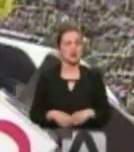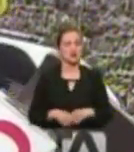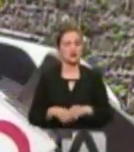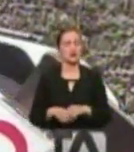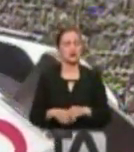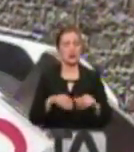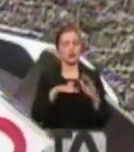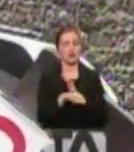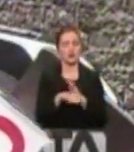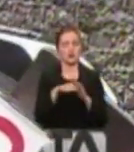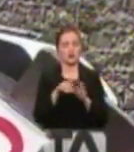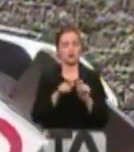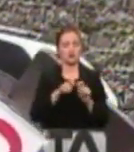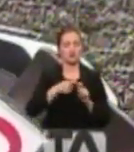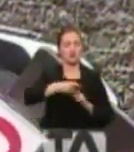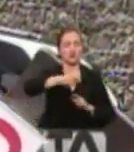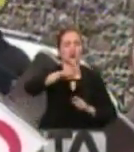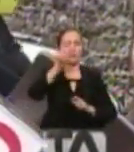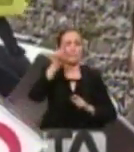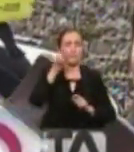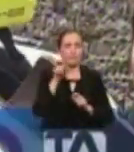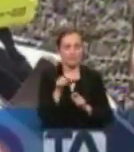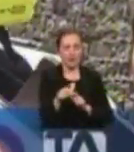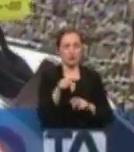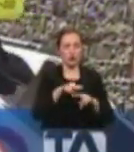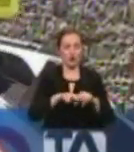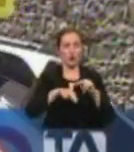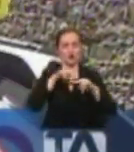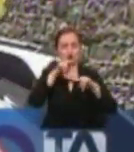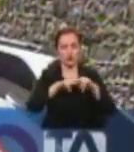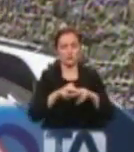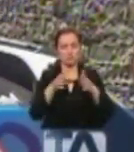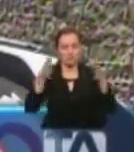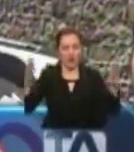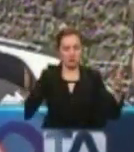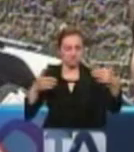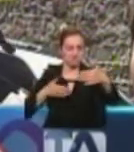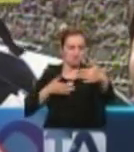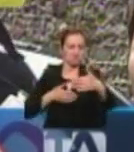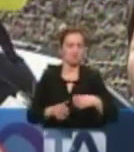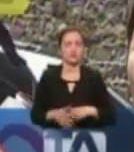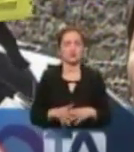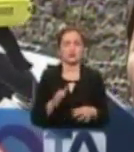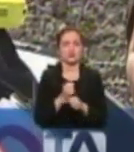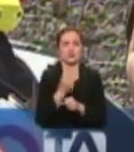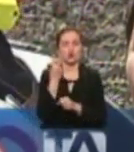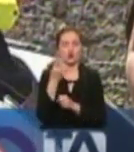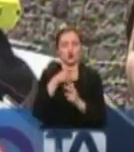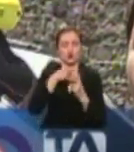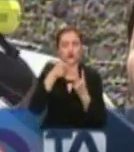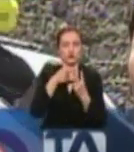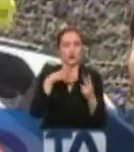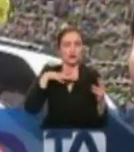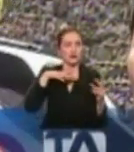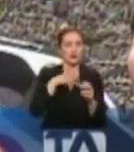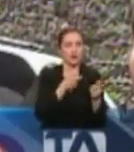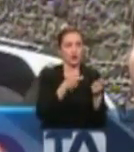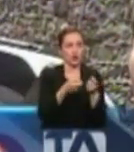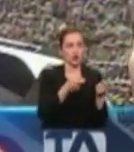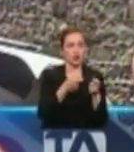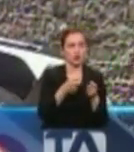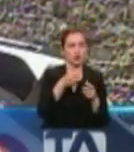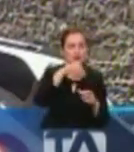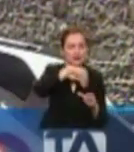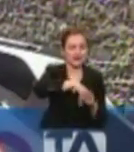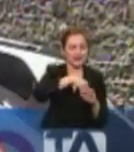La bodega tiene aproximadamente 1,000 metros cuadrados de construcción y en este momento nos encontramos realizando 2 tipos de ataque. El uno por la